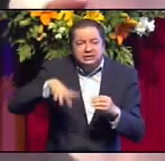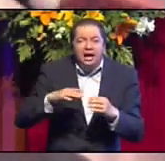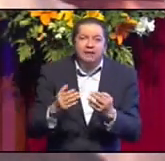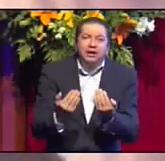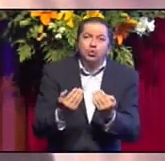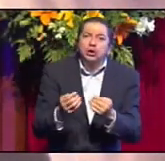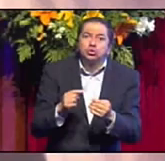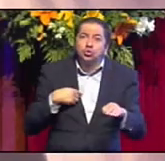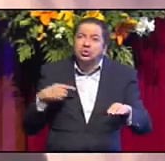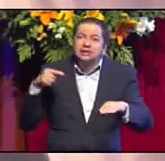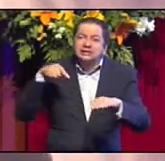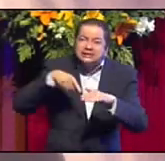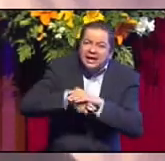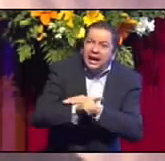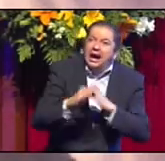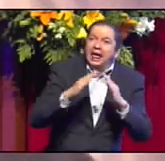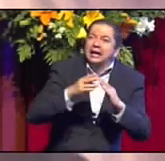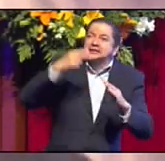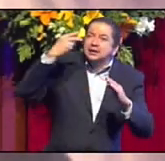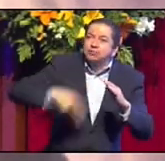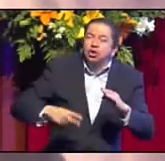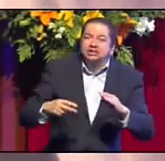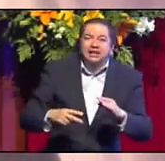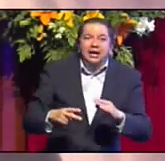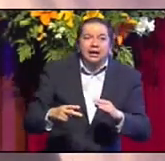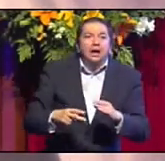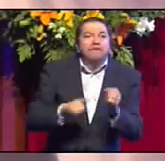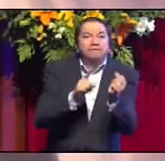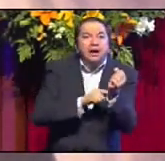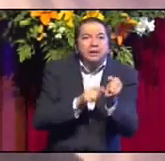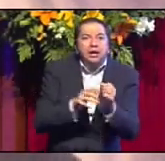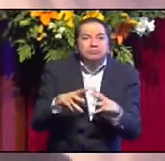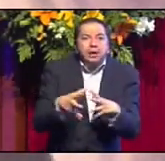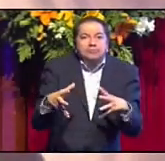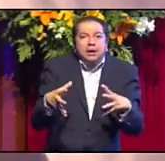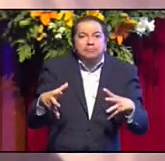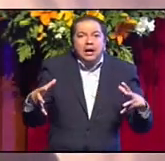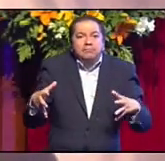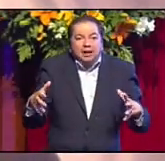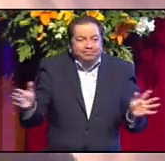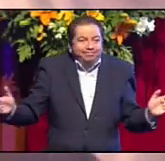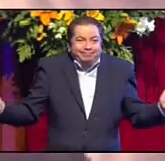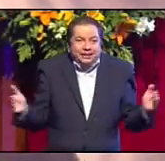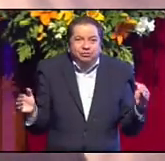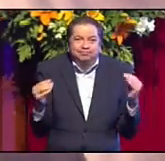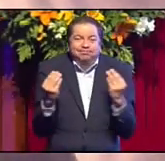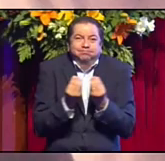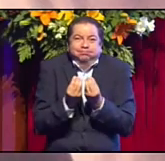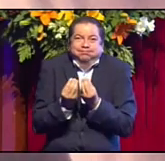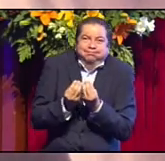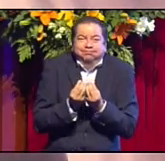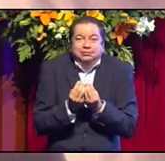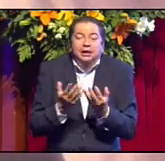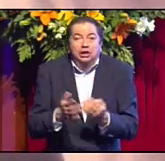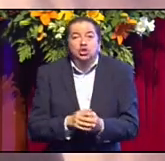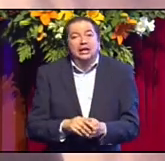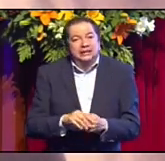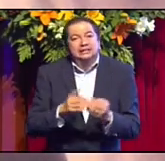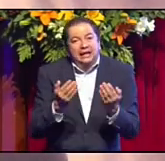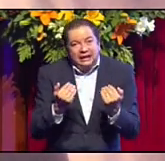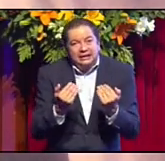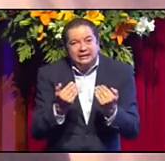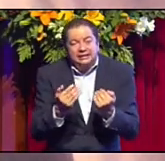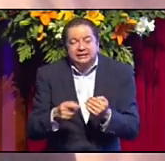llega esa casa propia tan anhelada, cómo empieza a crecer la familia y donde los espacios no existen y es necesario